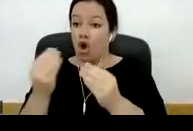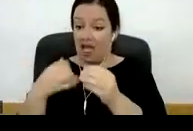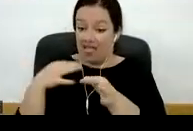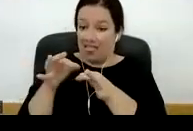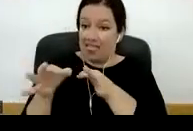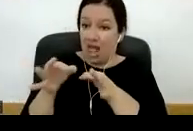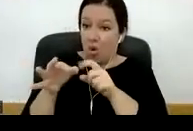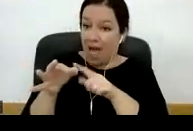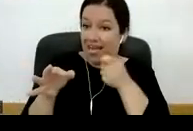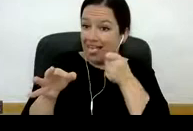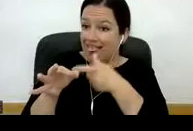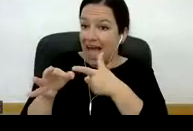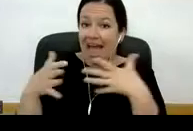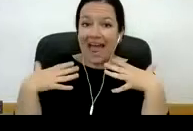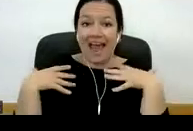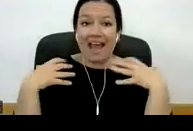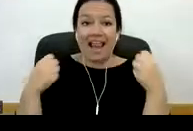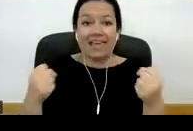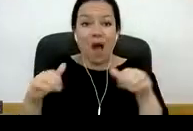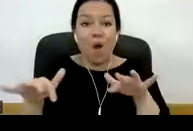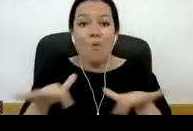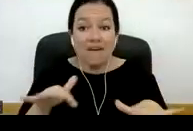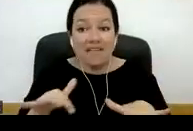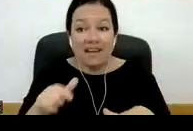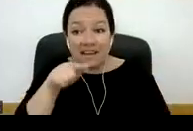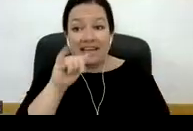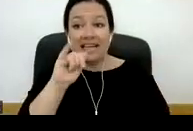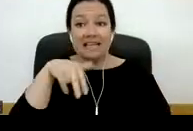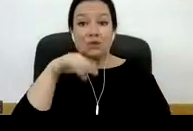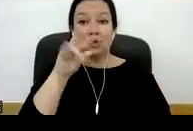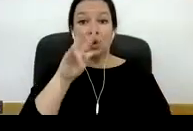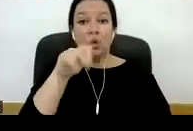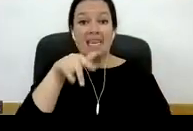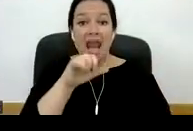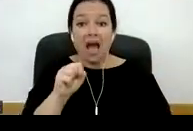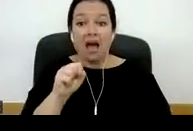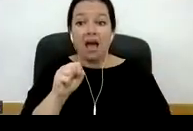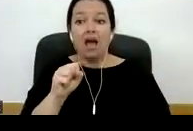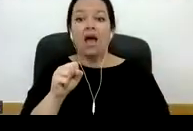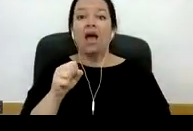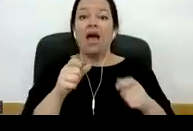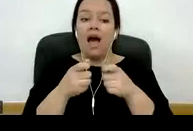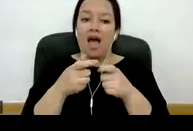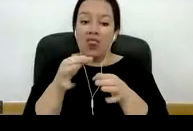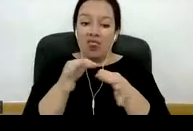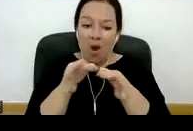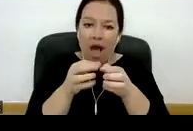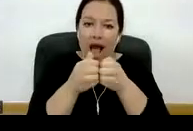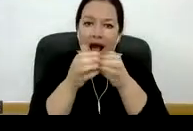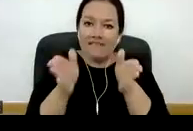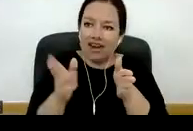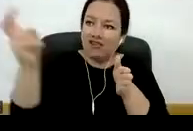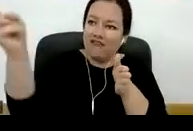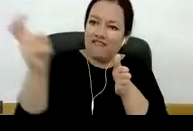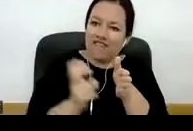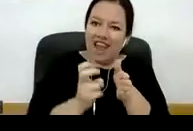genere energía, pues la insulina, como os decía, es la que hace que esta glucosa pueda entrar a la célula, que es donde realmente va a hacer su